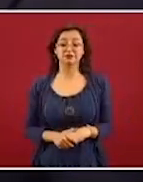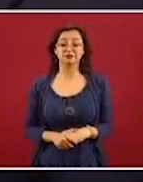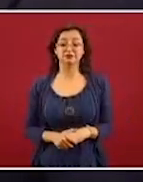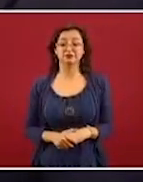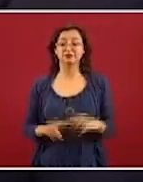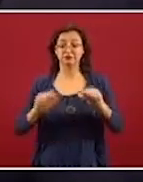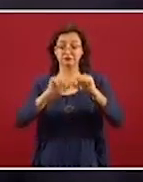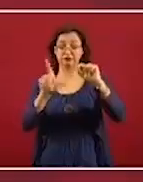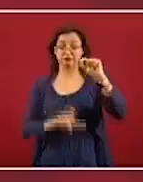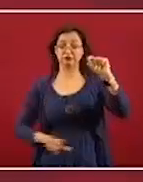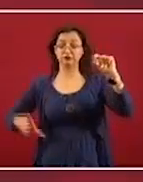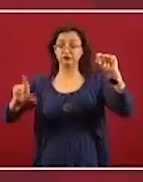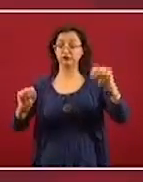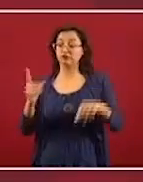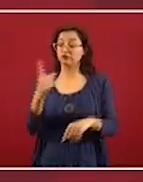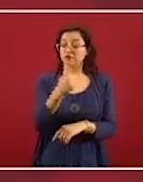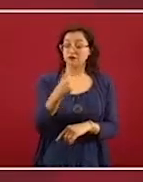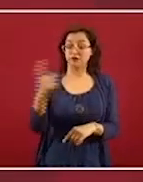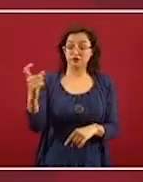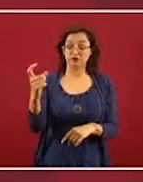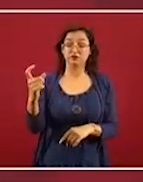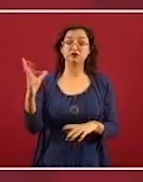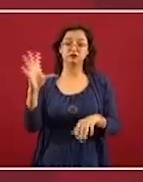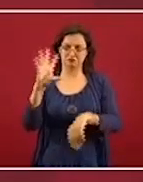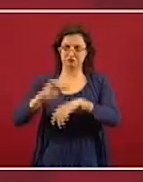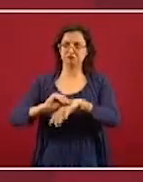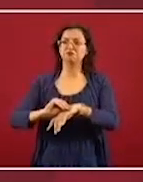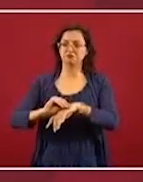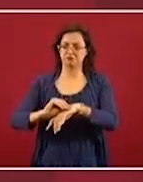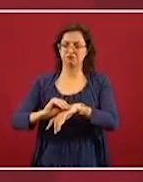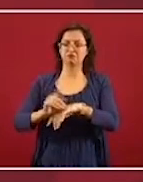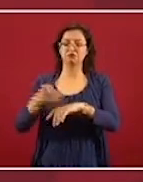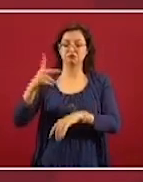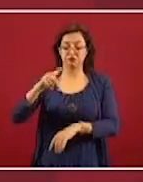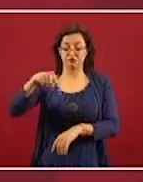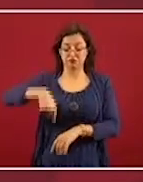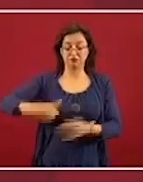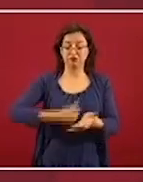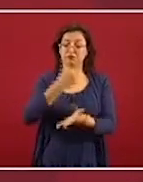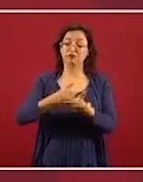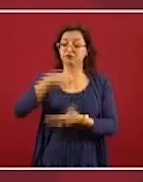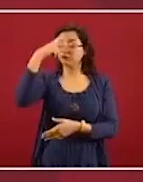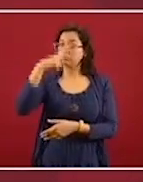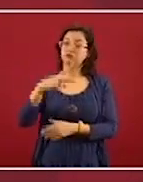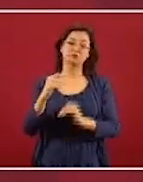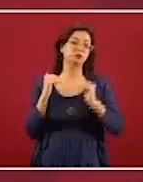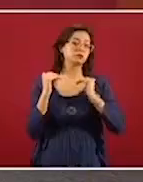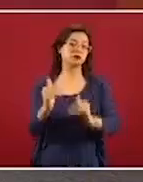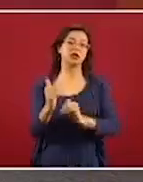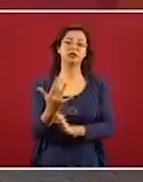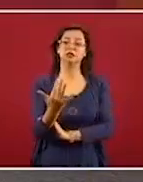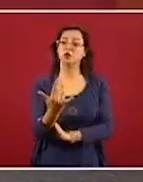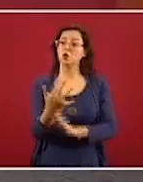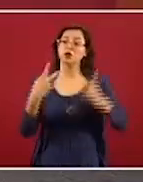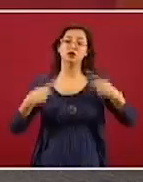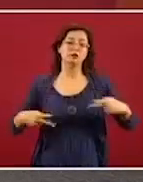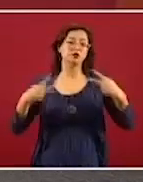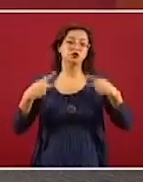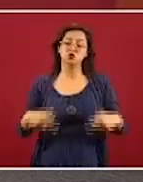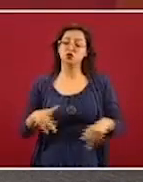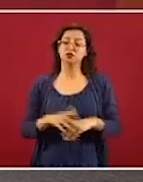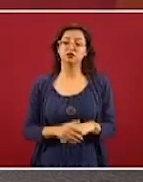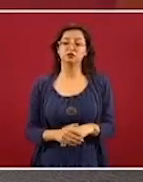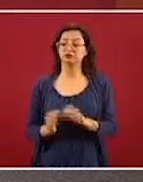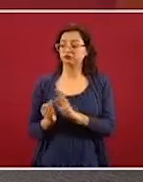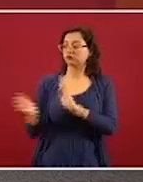100, pero aquí en la ciudad las reglas son 50. Entonces, y